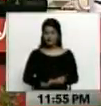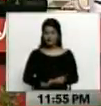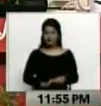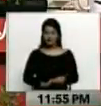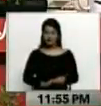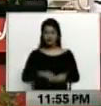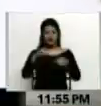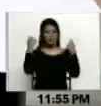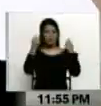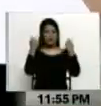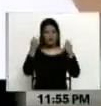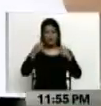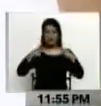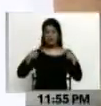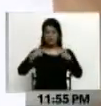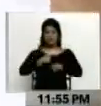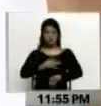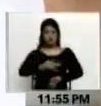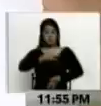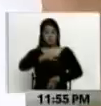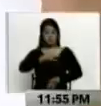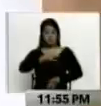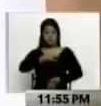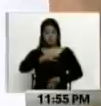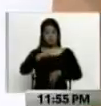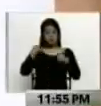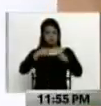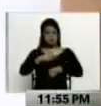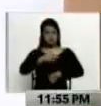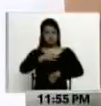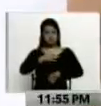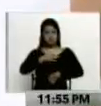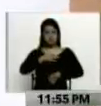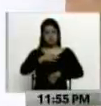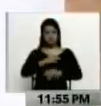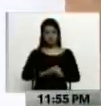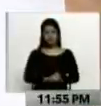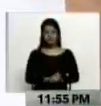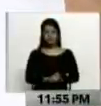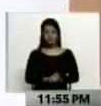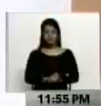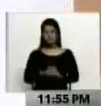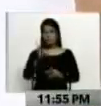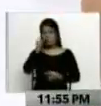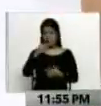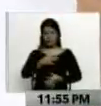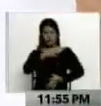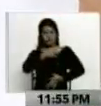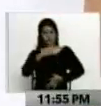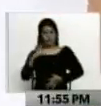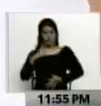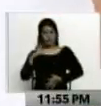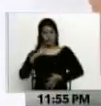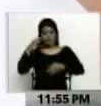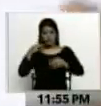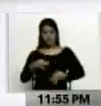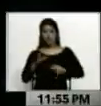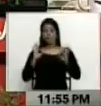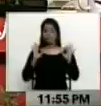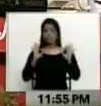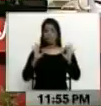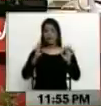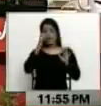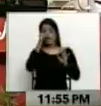Guevara todos de campaña llego de FL de Paloma distancia y